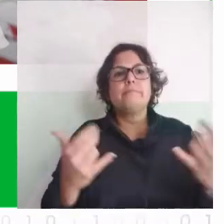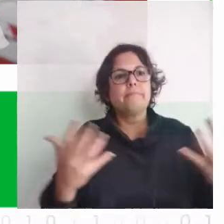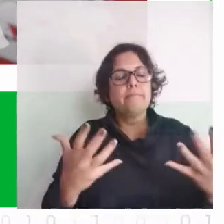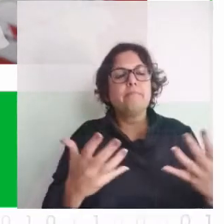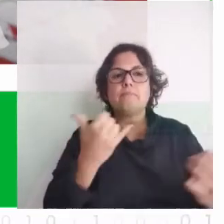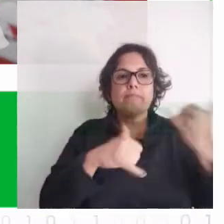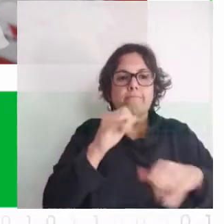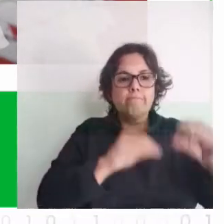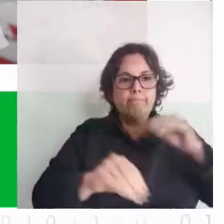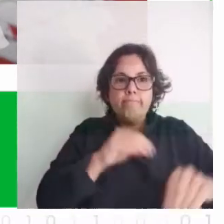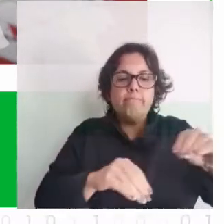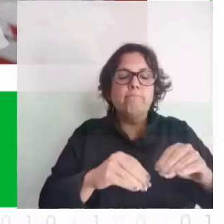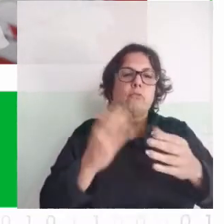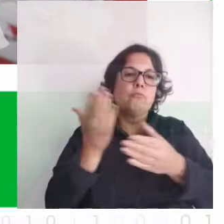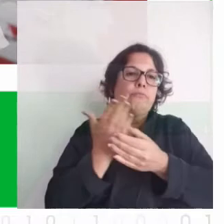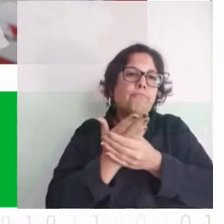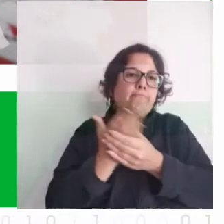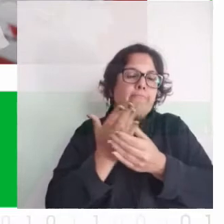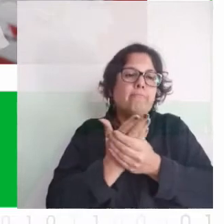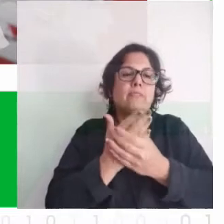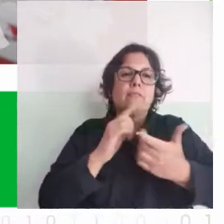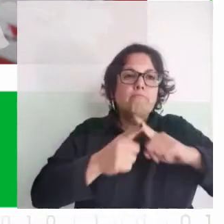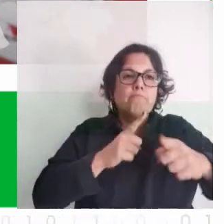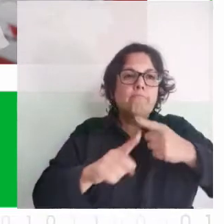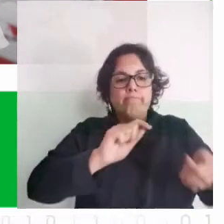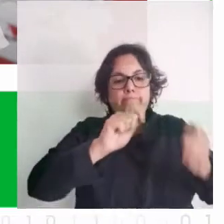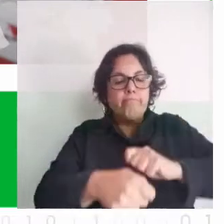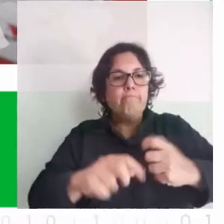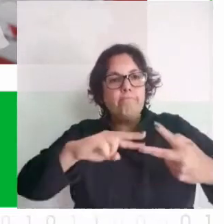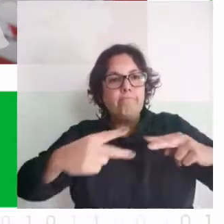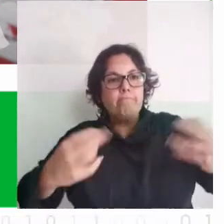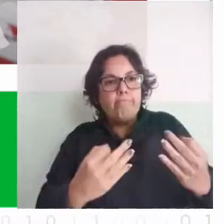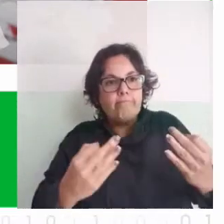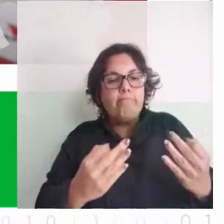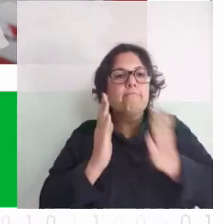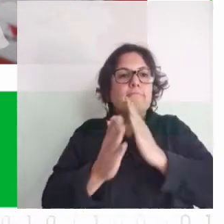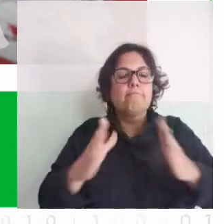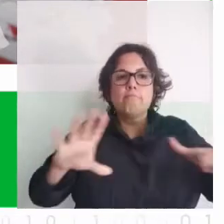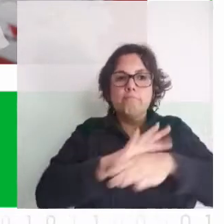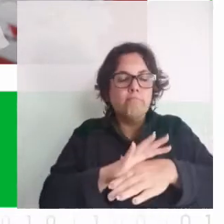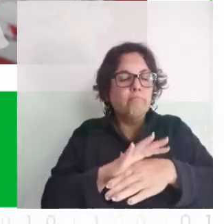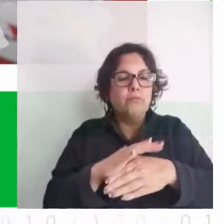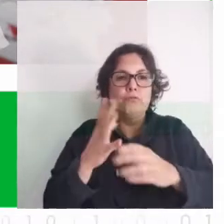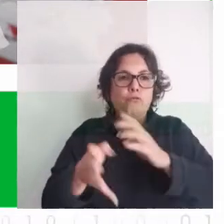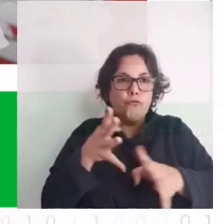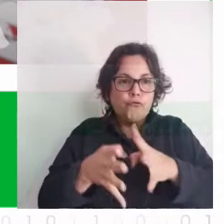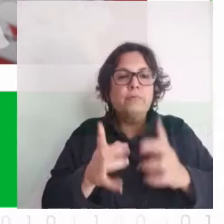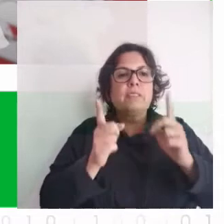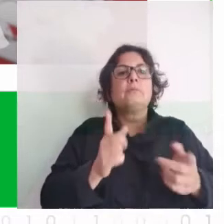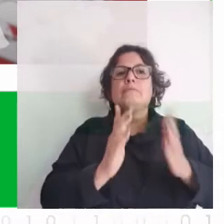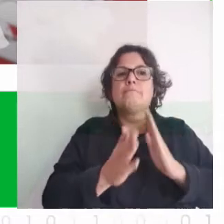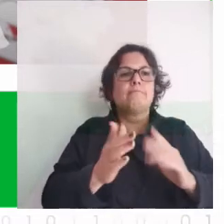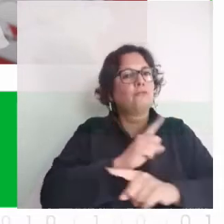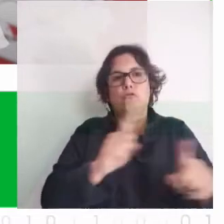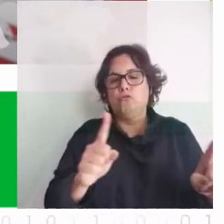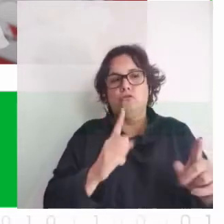que coleccionan y correlacionan mutaciones específicas con los tratamientos que funcionan y también con los tratamientos que no funcionan,